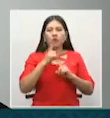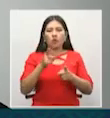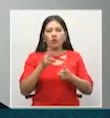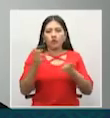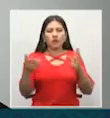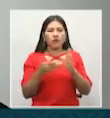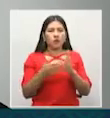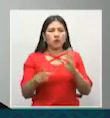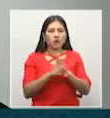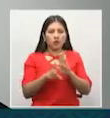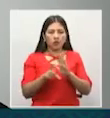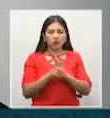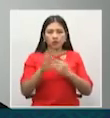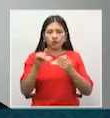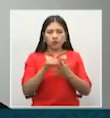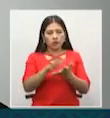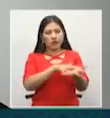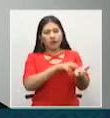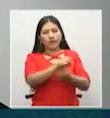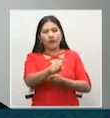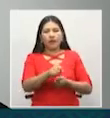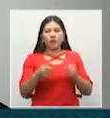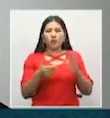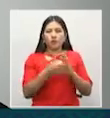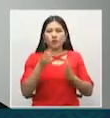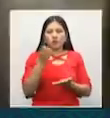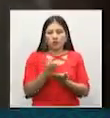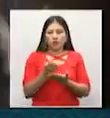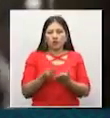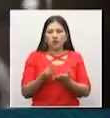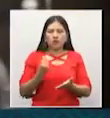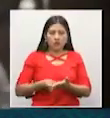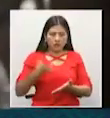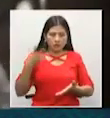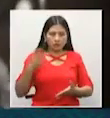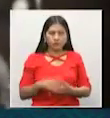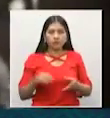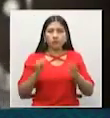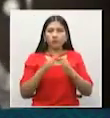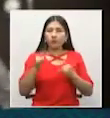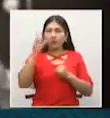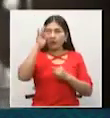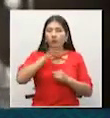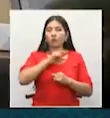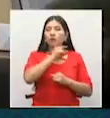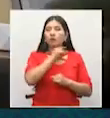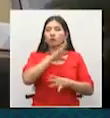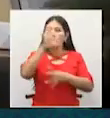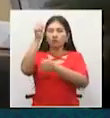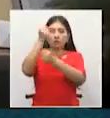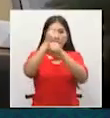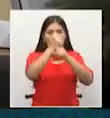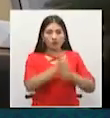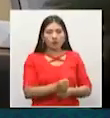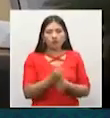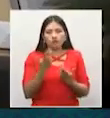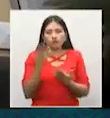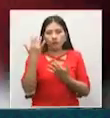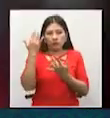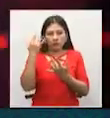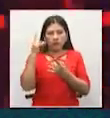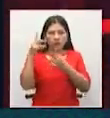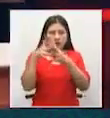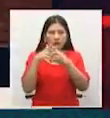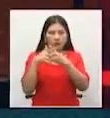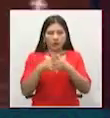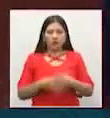delitos y que los daños económicos al Estado son imprescriptibles. Sobre la extradición de Sánchez de Lozada, la misma está pendiente en Estados Unidos.